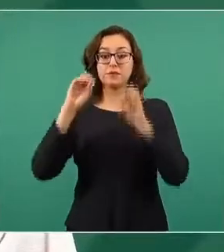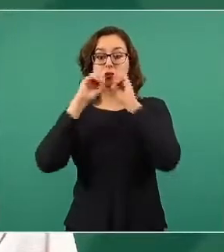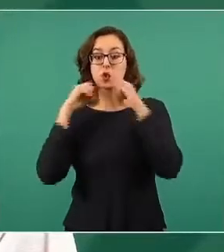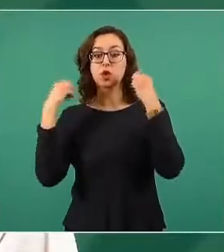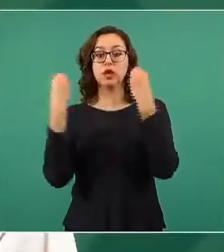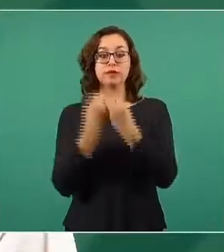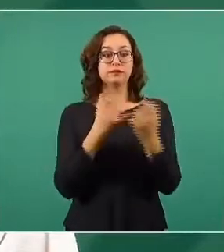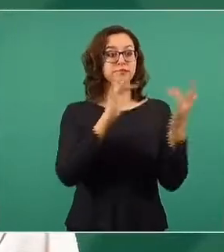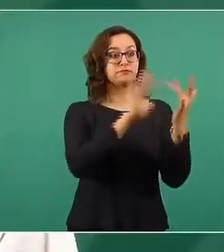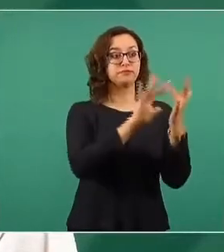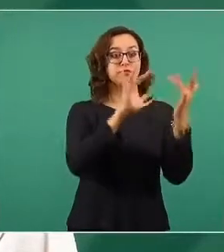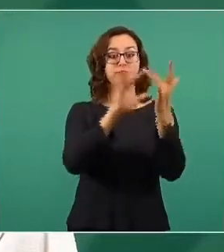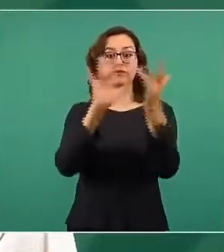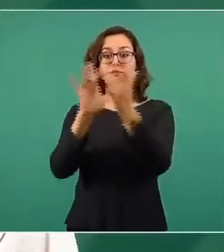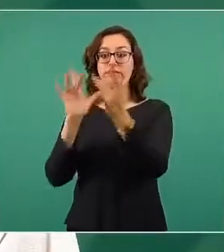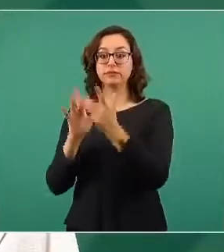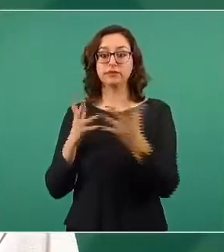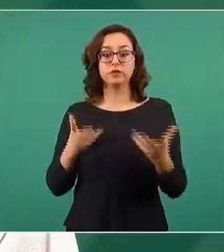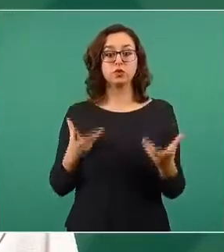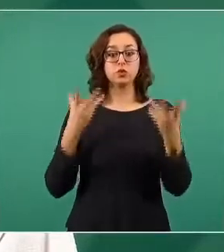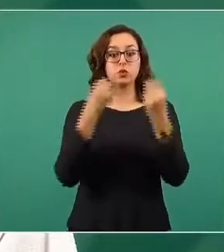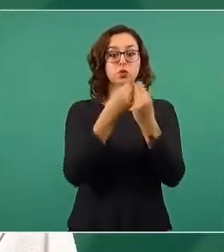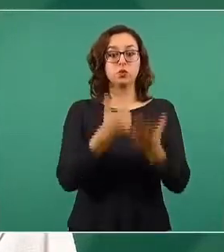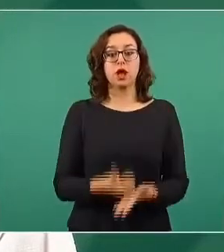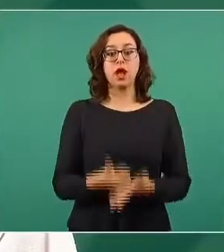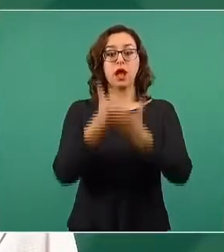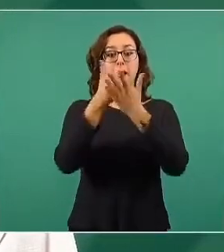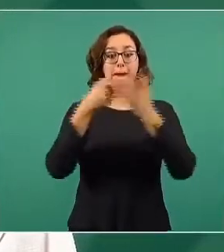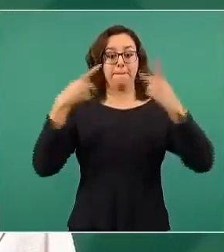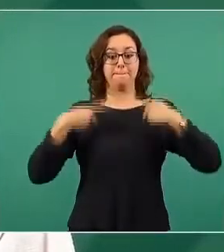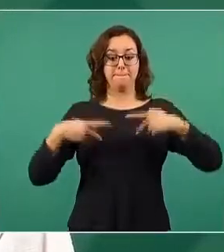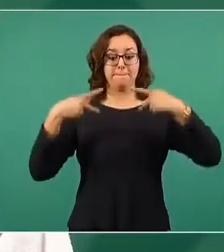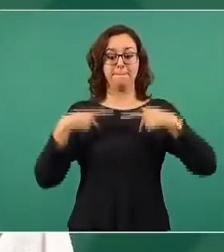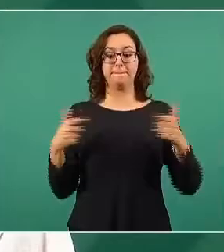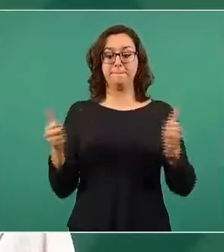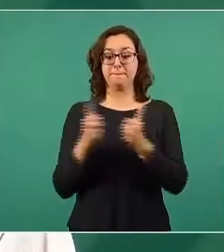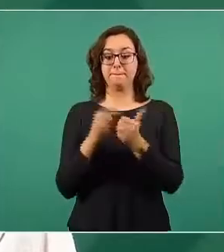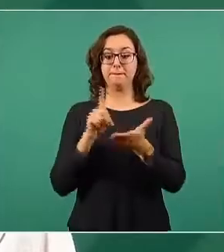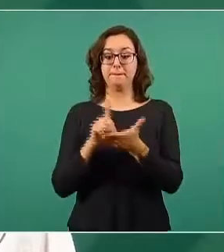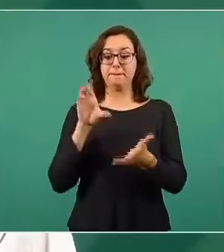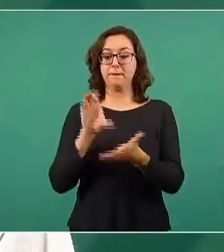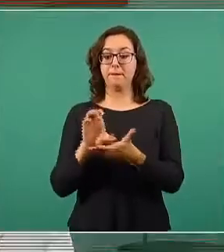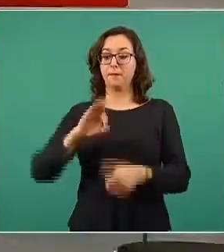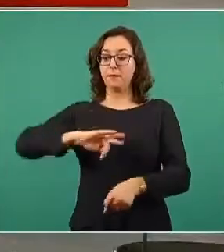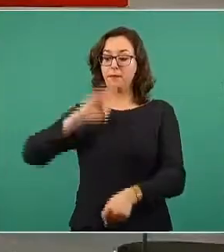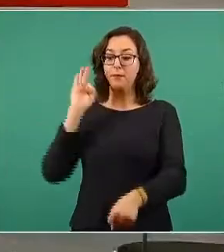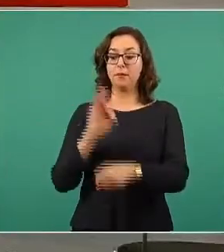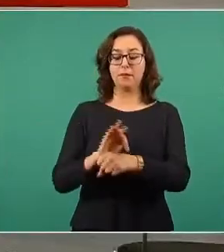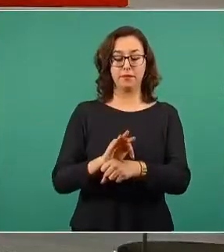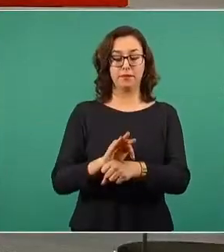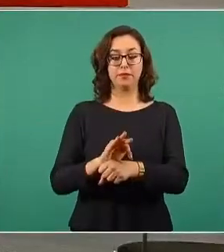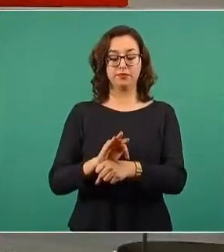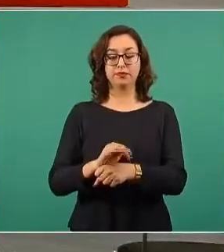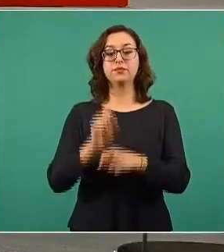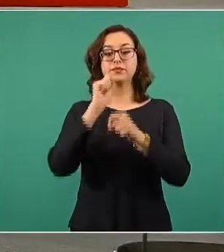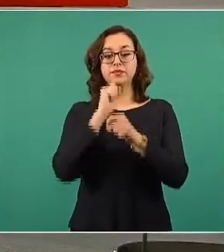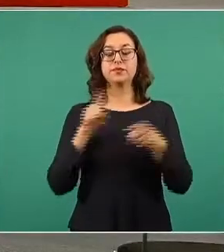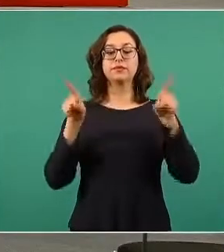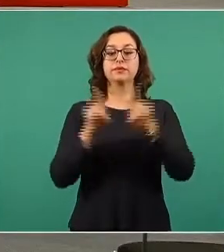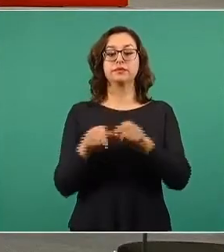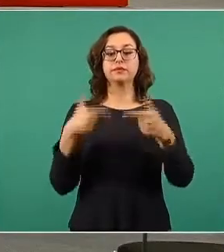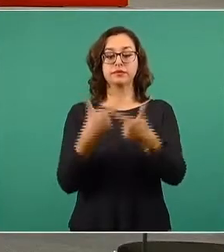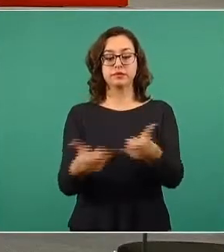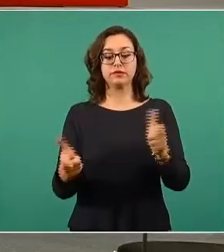organizaciones promotoras y defensoras de los derechos de las personas con discapacidad y poblaciones vulnerables